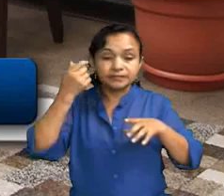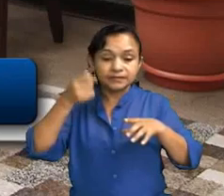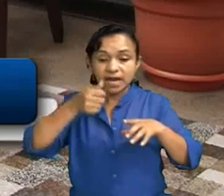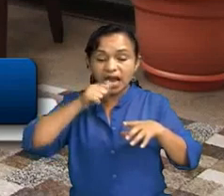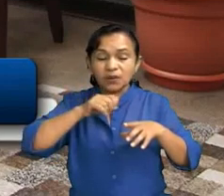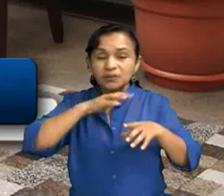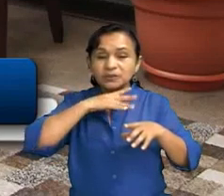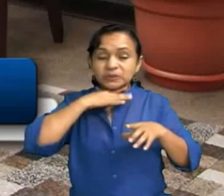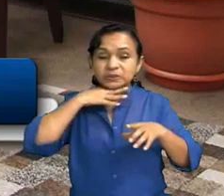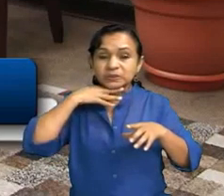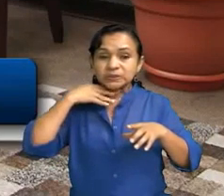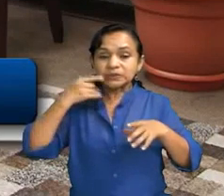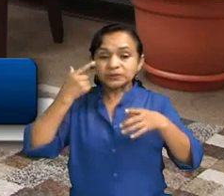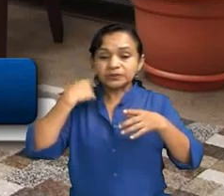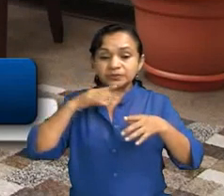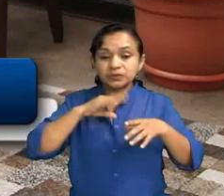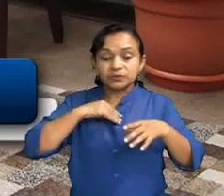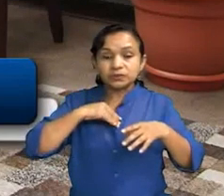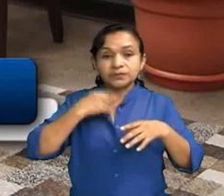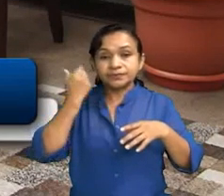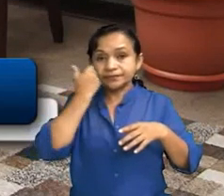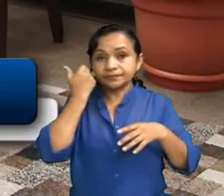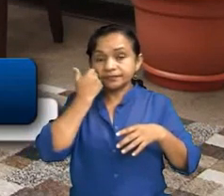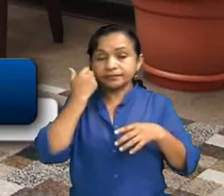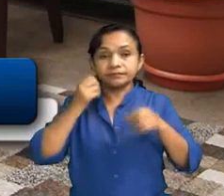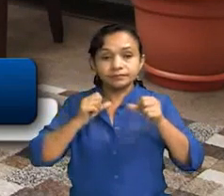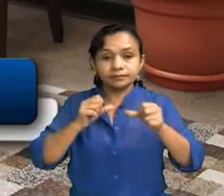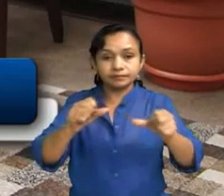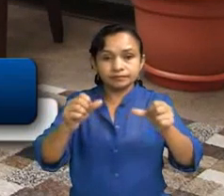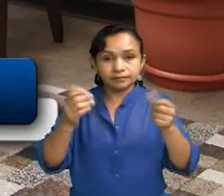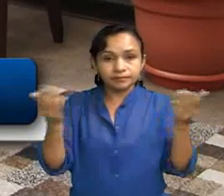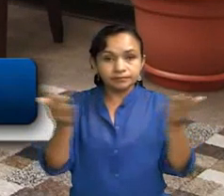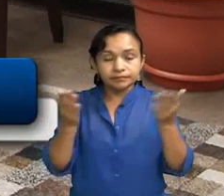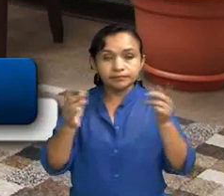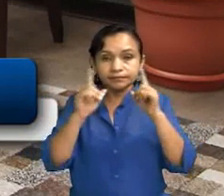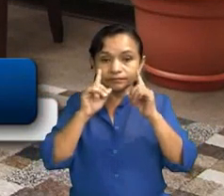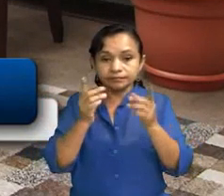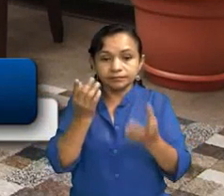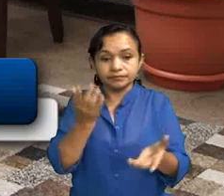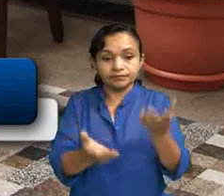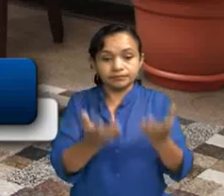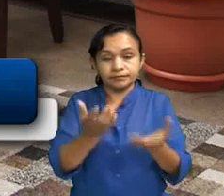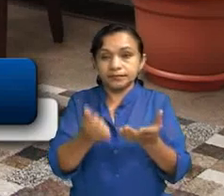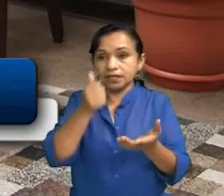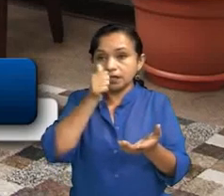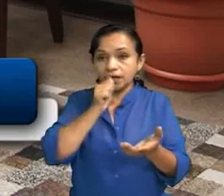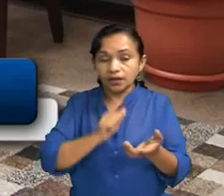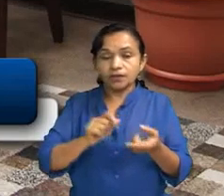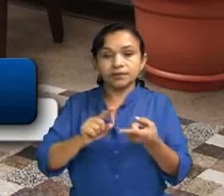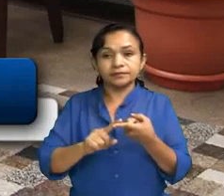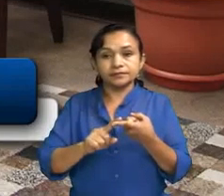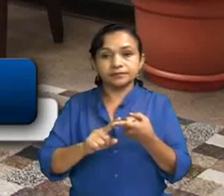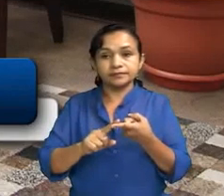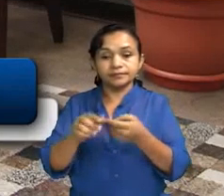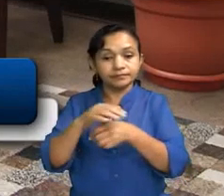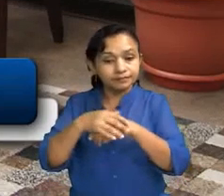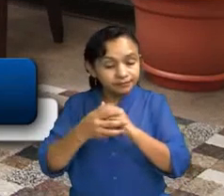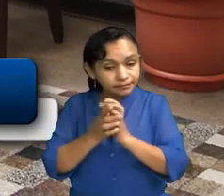es donde se da esto. Por eso es importante también seguir las medidas, como por ejemplo hervir el agua. Hervir el agua,